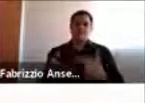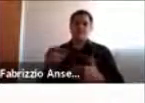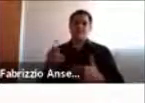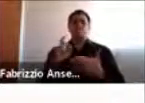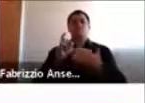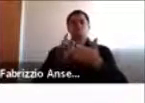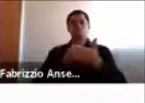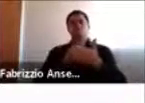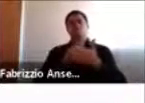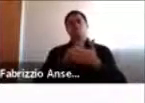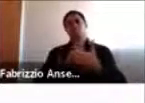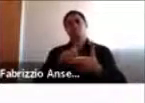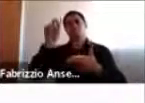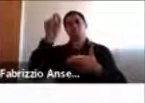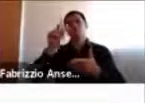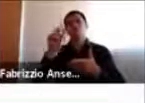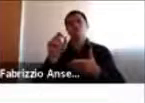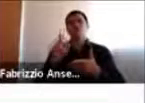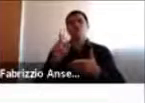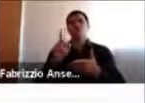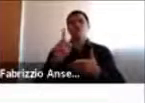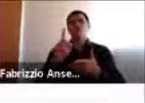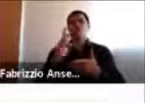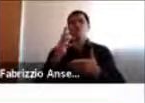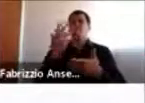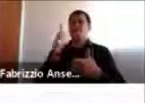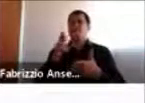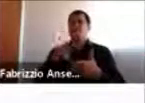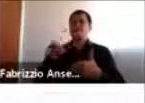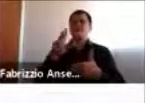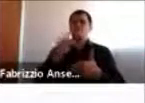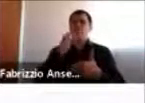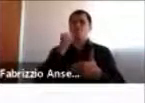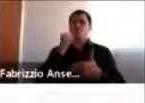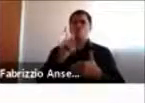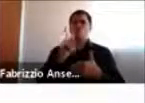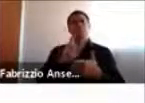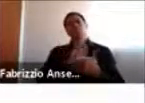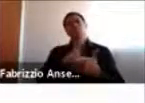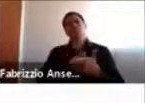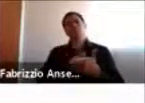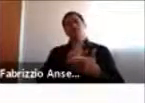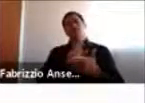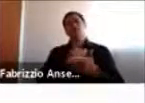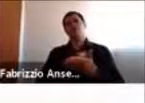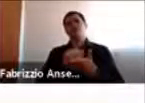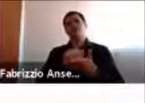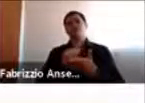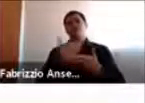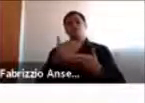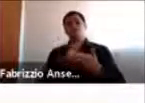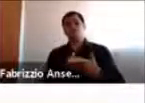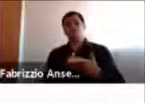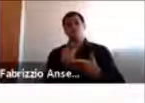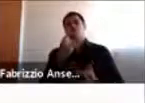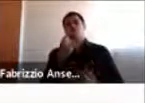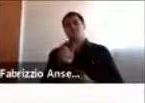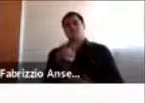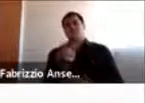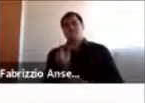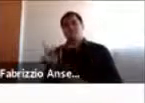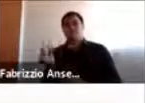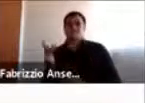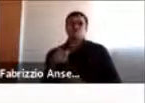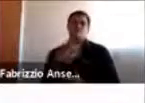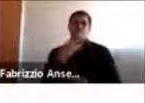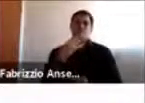seleccionar si ustedes creen que es necesario repasarlas lo mismo pueden hacer con las otras también pueden modificar el nombre y el